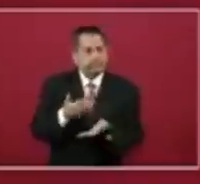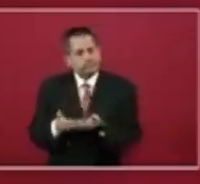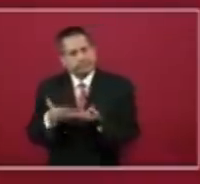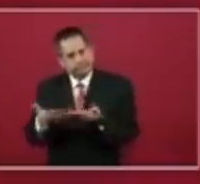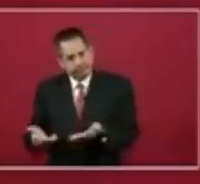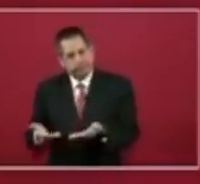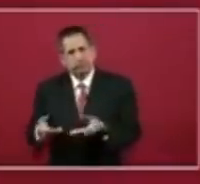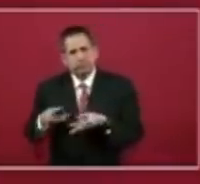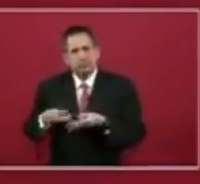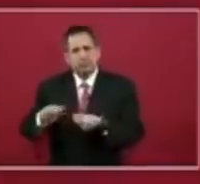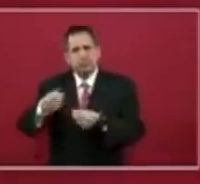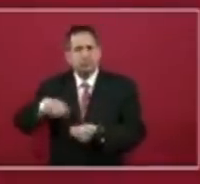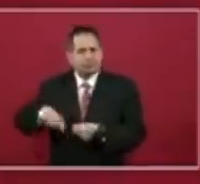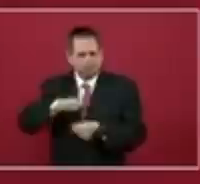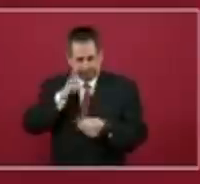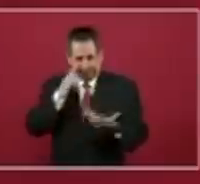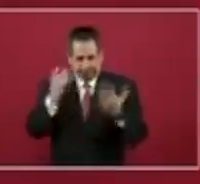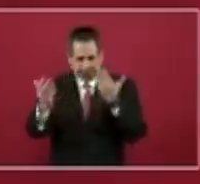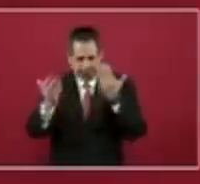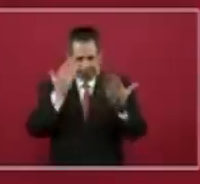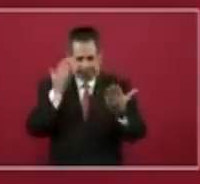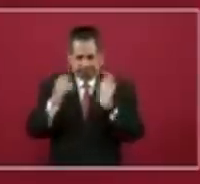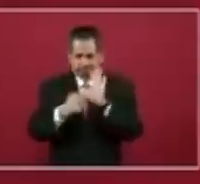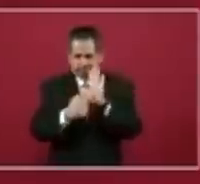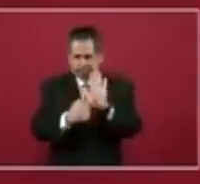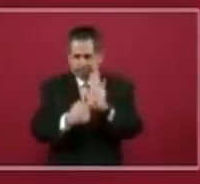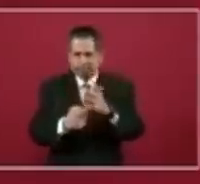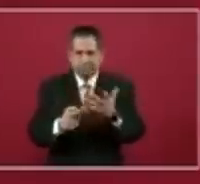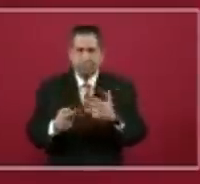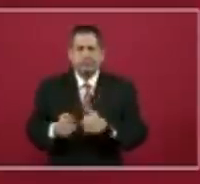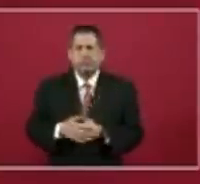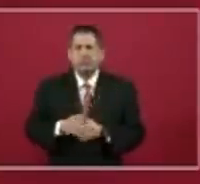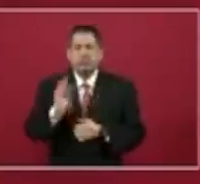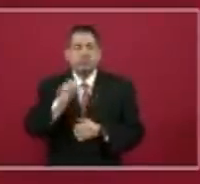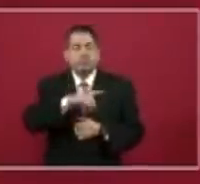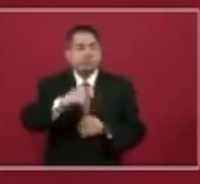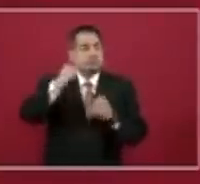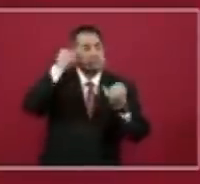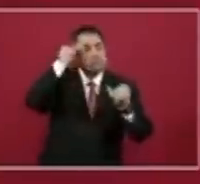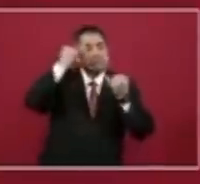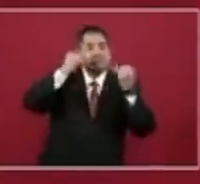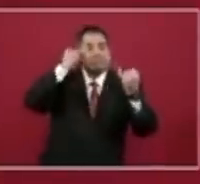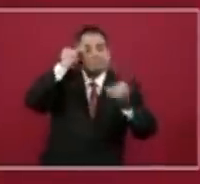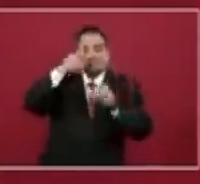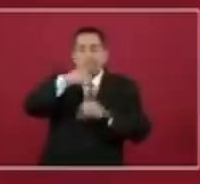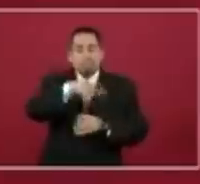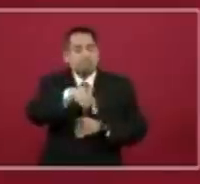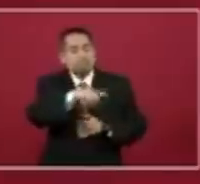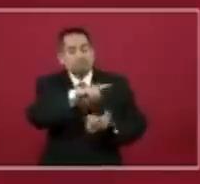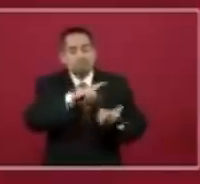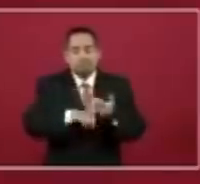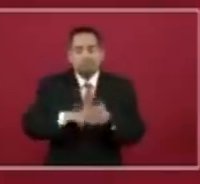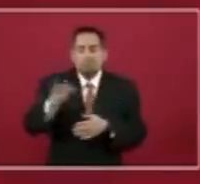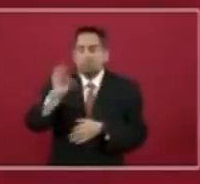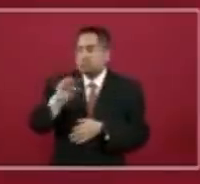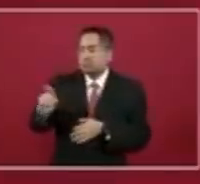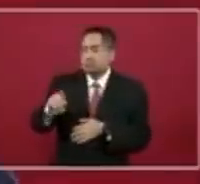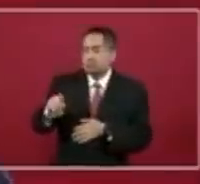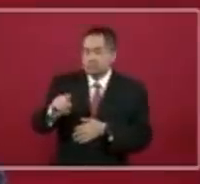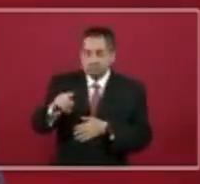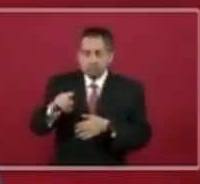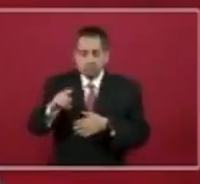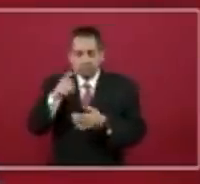y cuánto nos gastamos nosotros. Porque pueden estar imaginando que si tenemos muchas